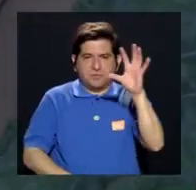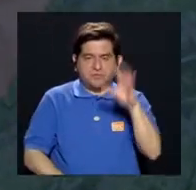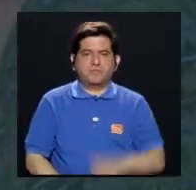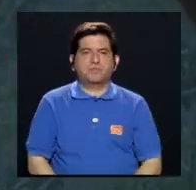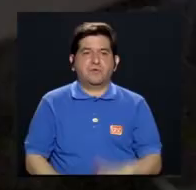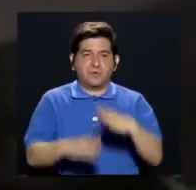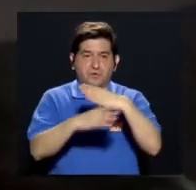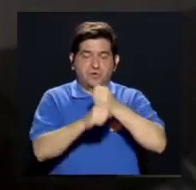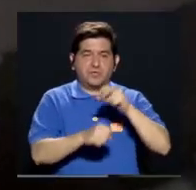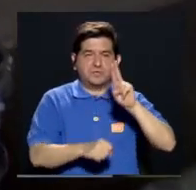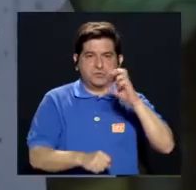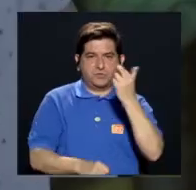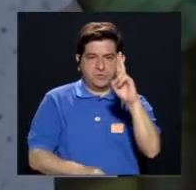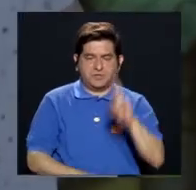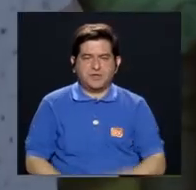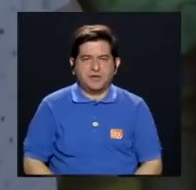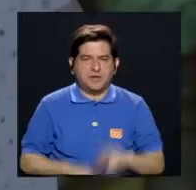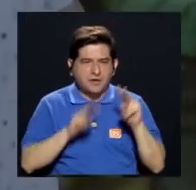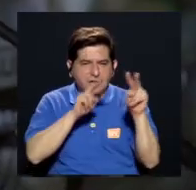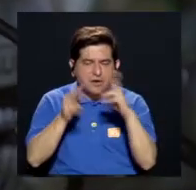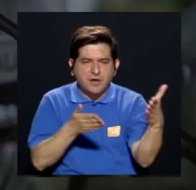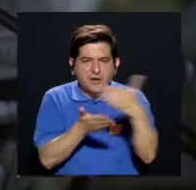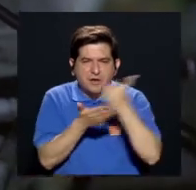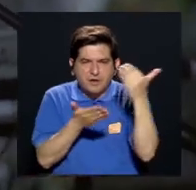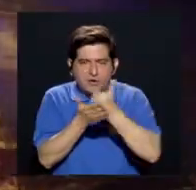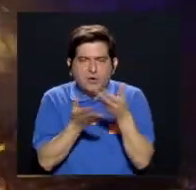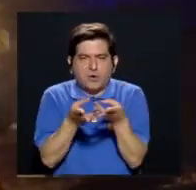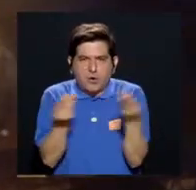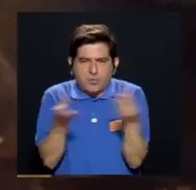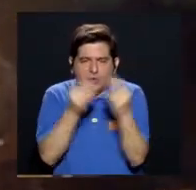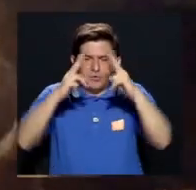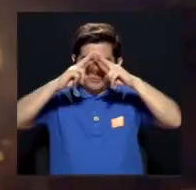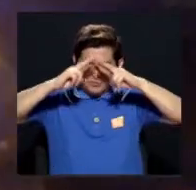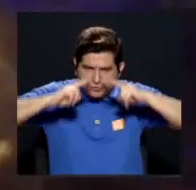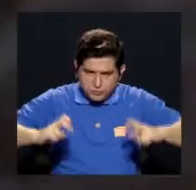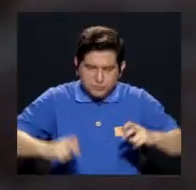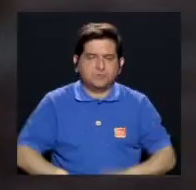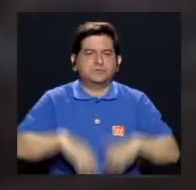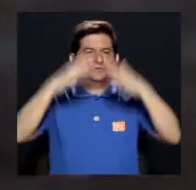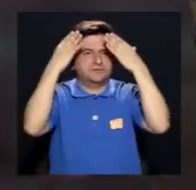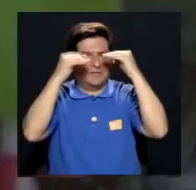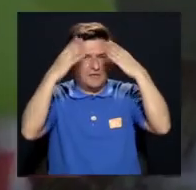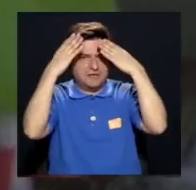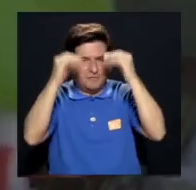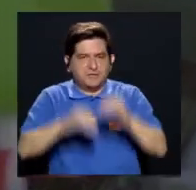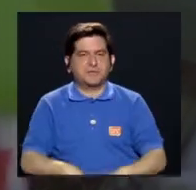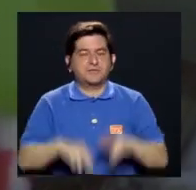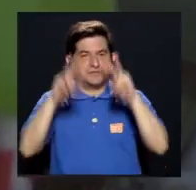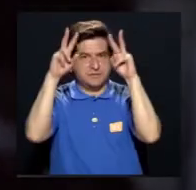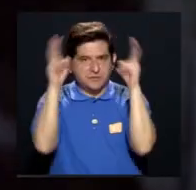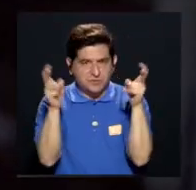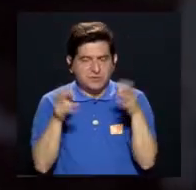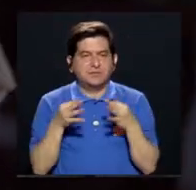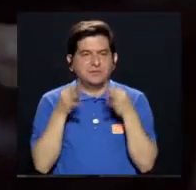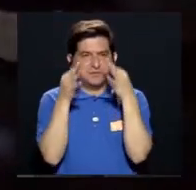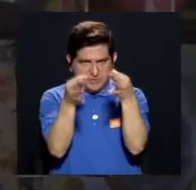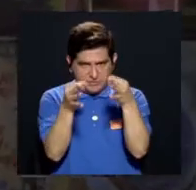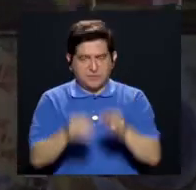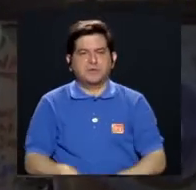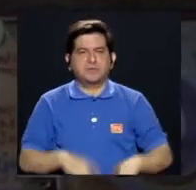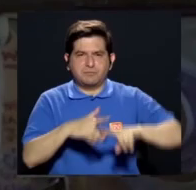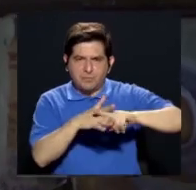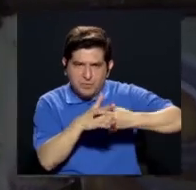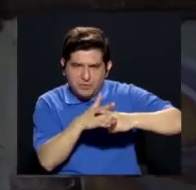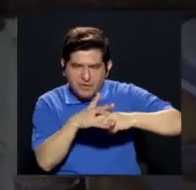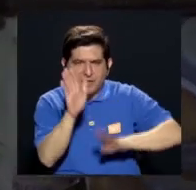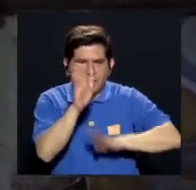Universidad de Costa Rica para monitorear, recopilar, producir y analizar la información en la temática del turismo como